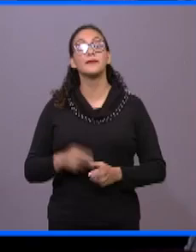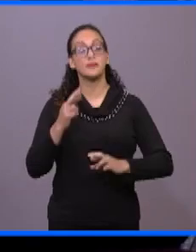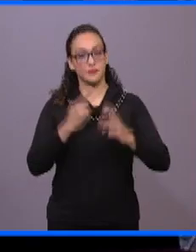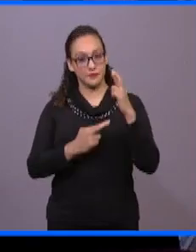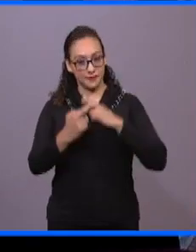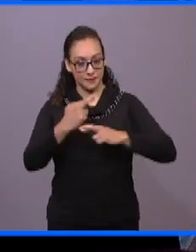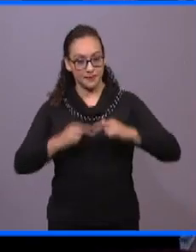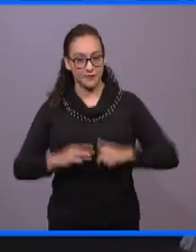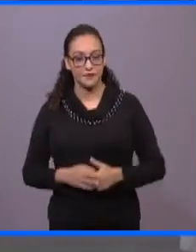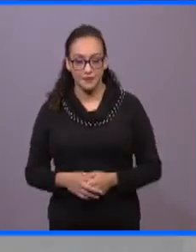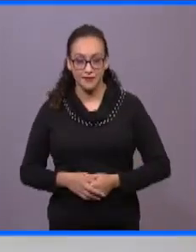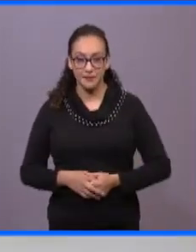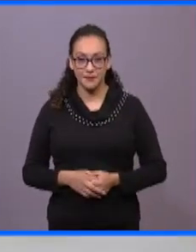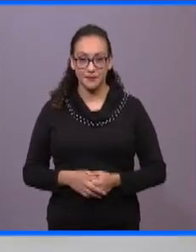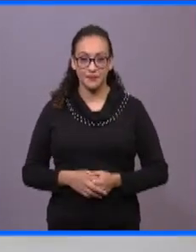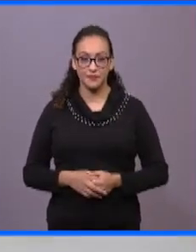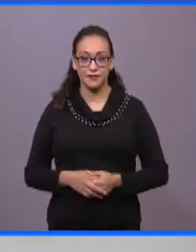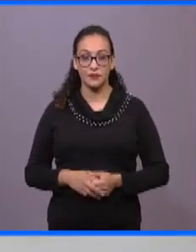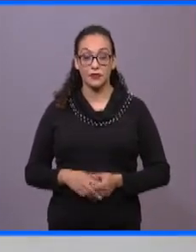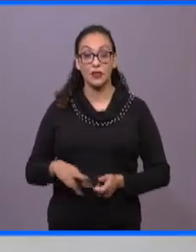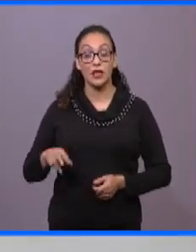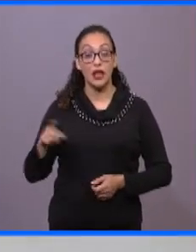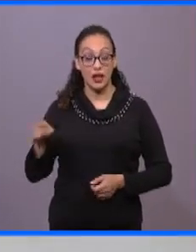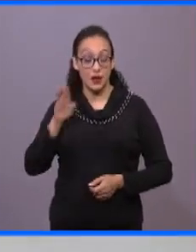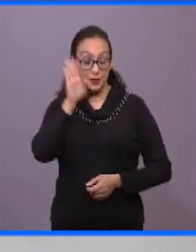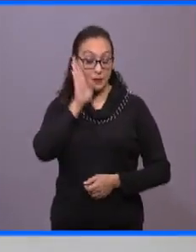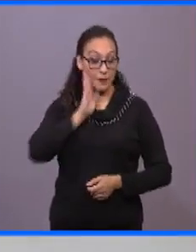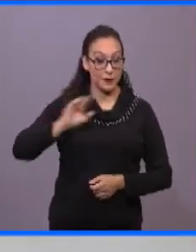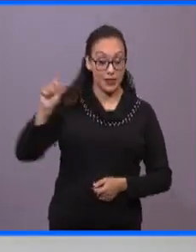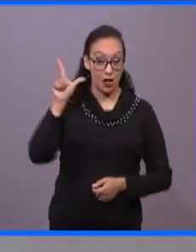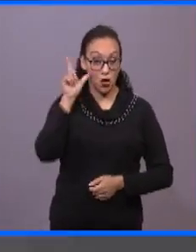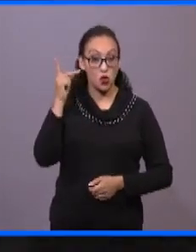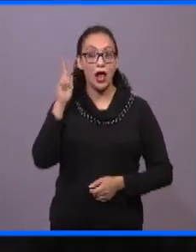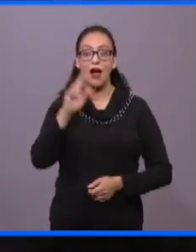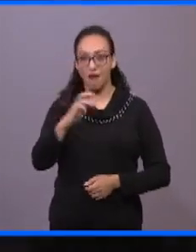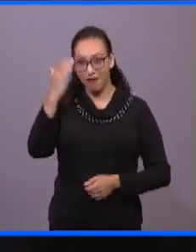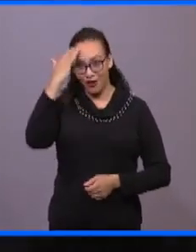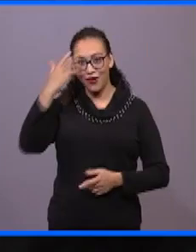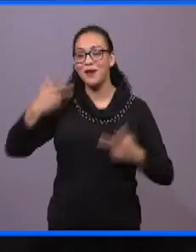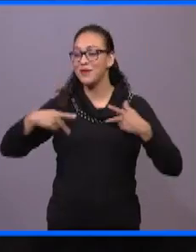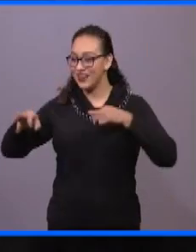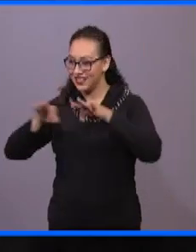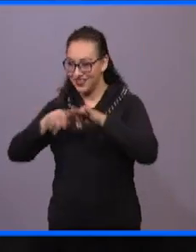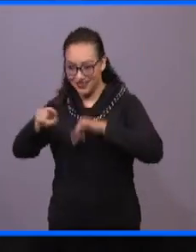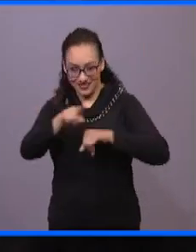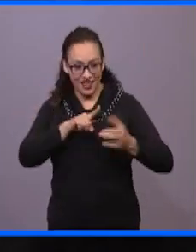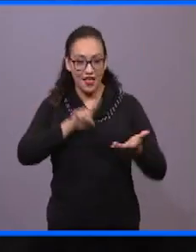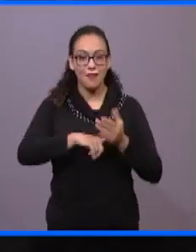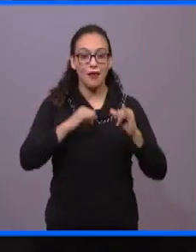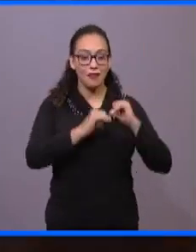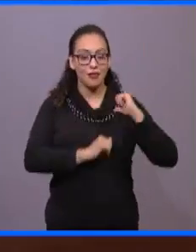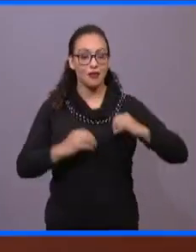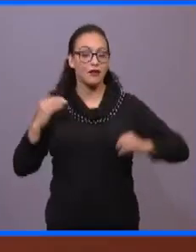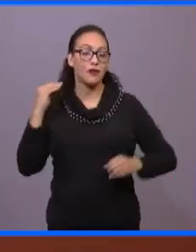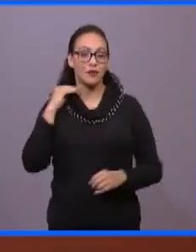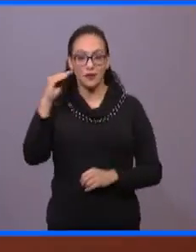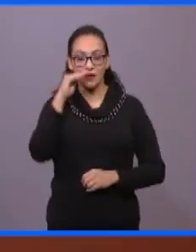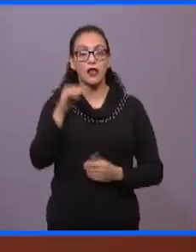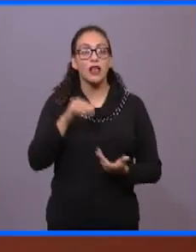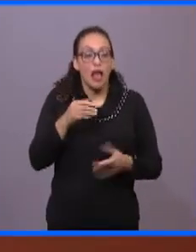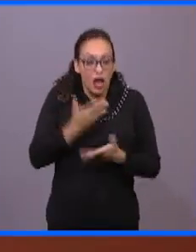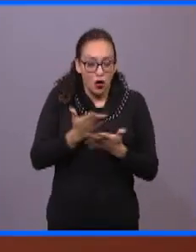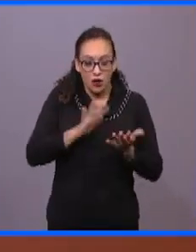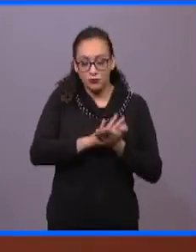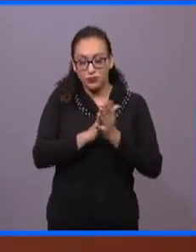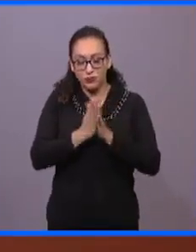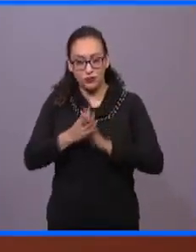Al regresar, reconoce ministra presidenta trabajo de personal de la Defensoría Pública durante la etapa de